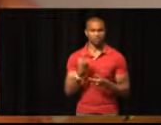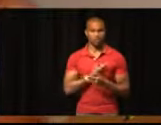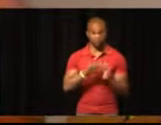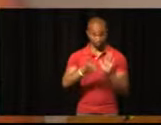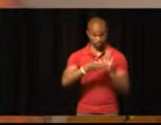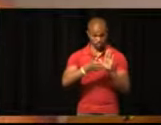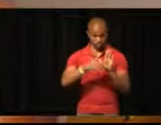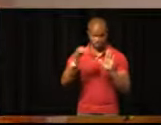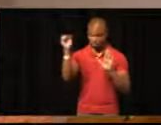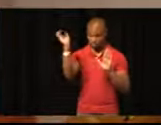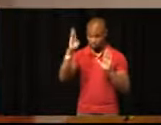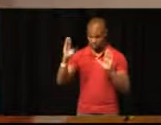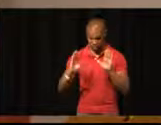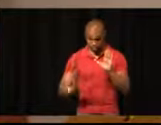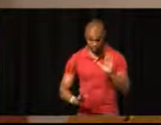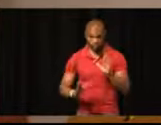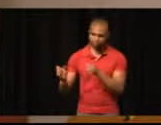en la propuesta